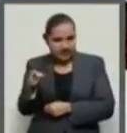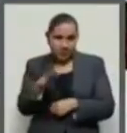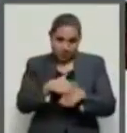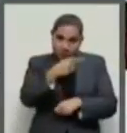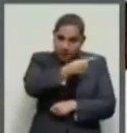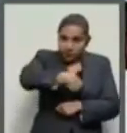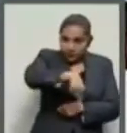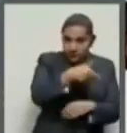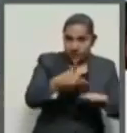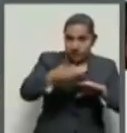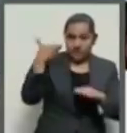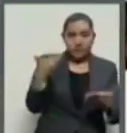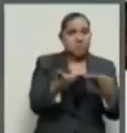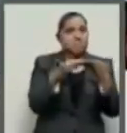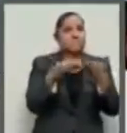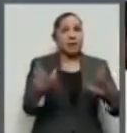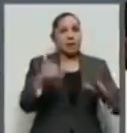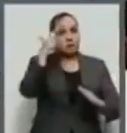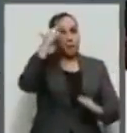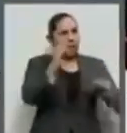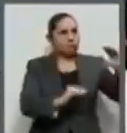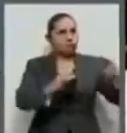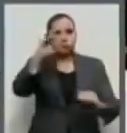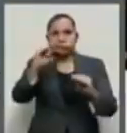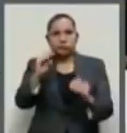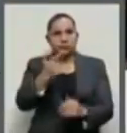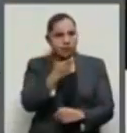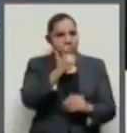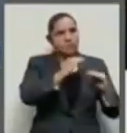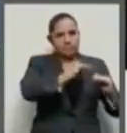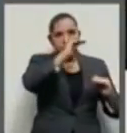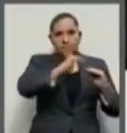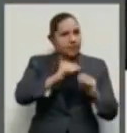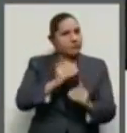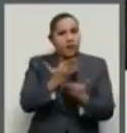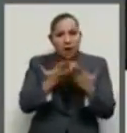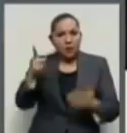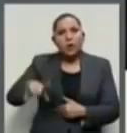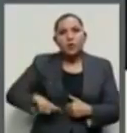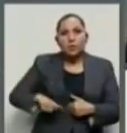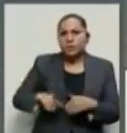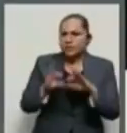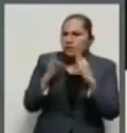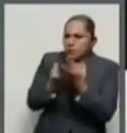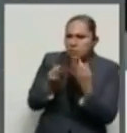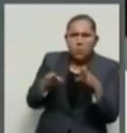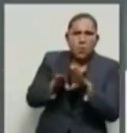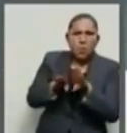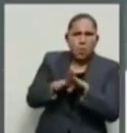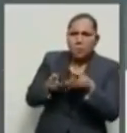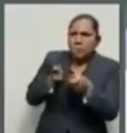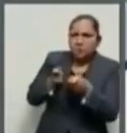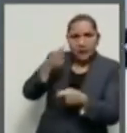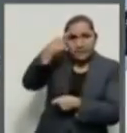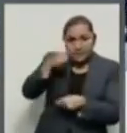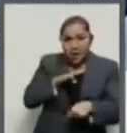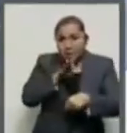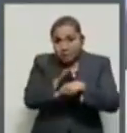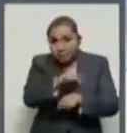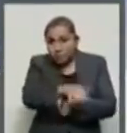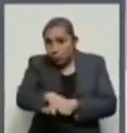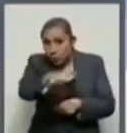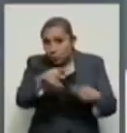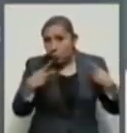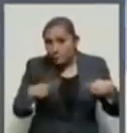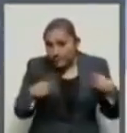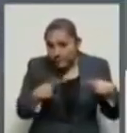dado. Es el único instrumento que tiene el gobierno para usarlo en favor de la gente y que no vuelva a subir